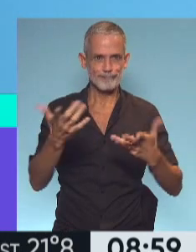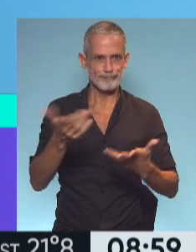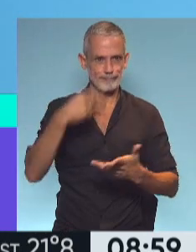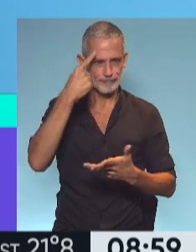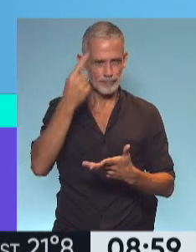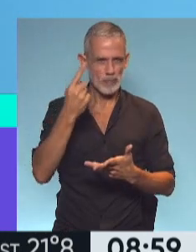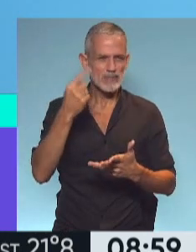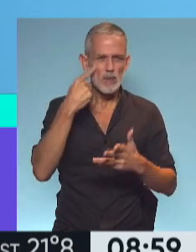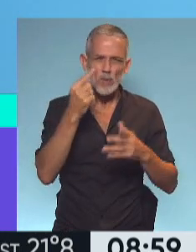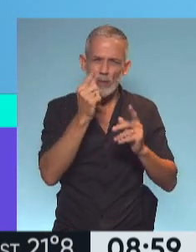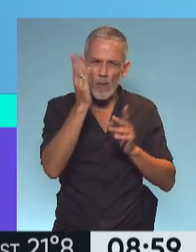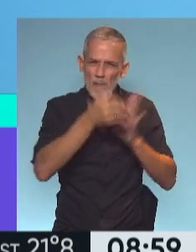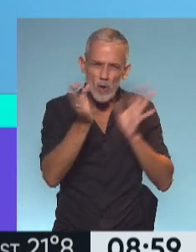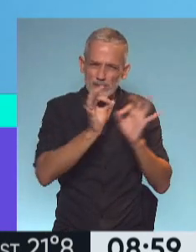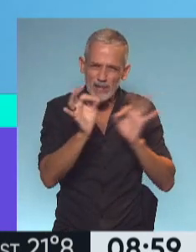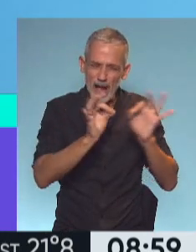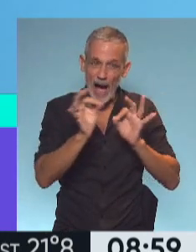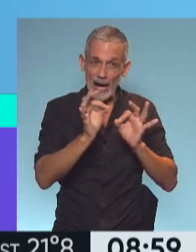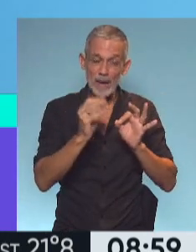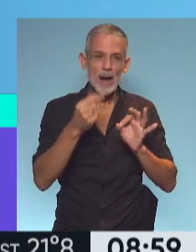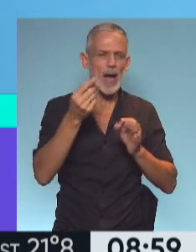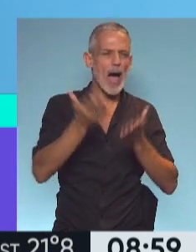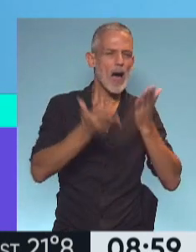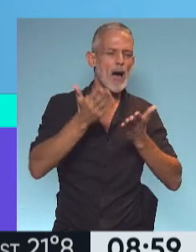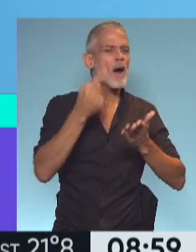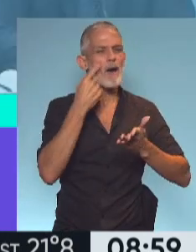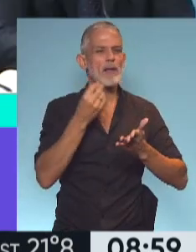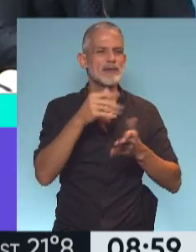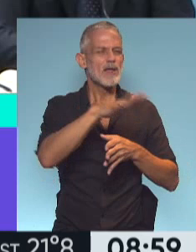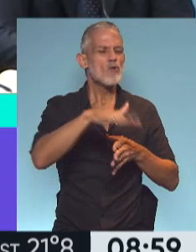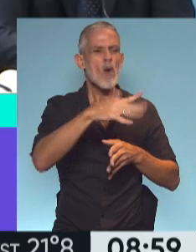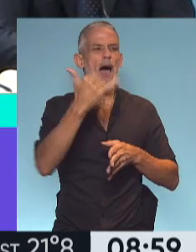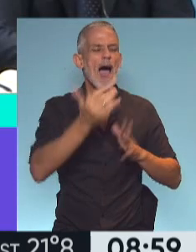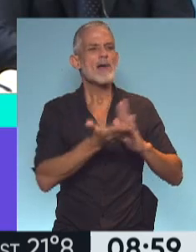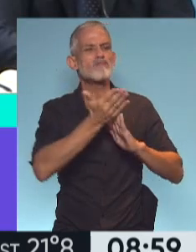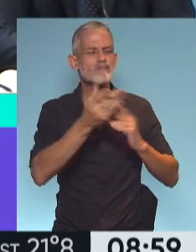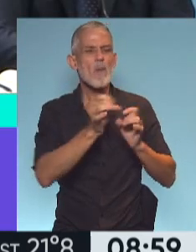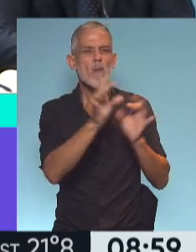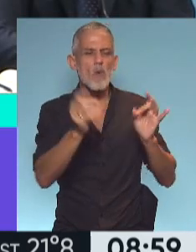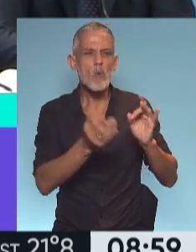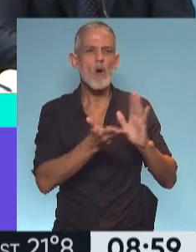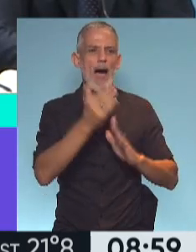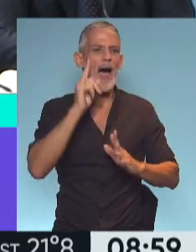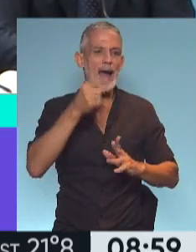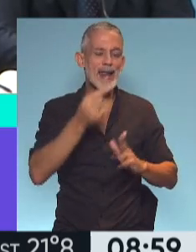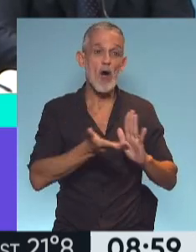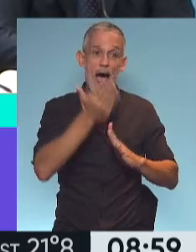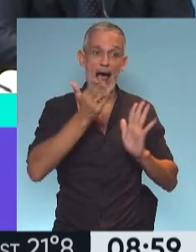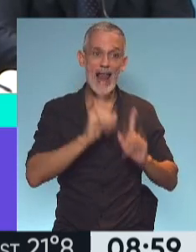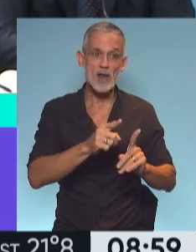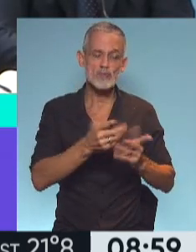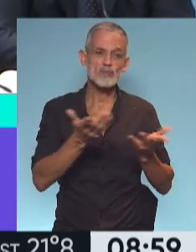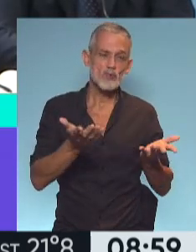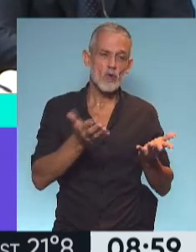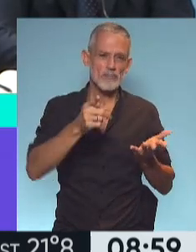los indicadores que utilizamos nosotros para evaluar y decir que un departamento tiene un alto riesgo epidemiológico, que recordamos